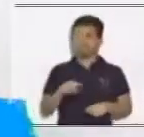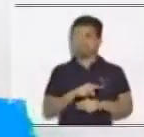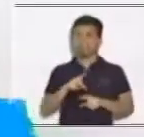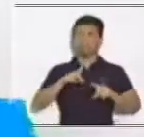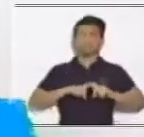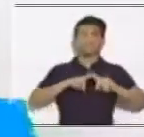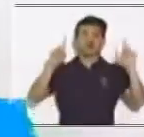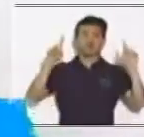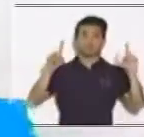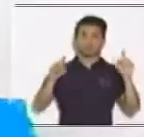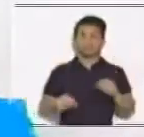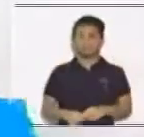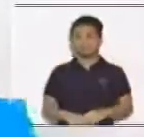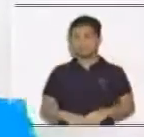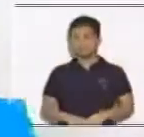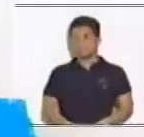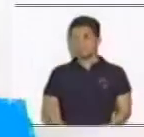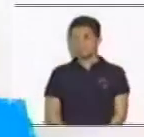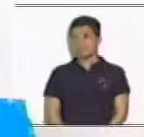diferente dimensión.